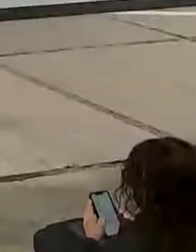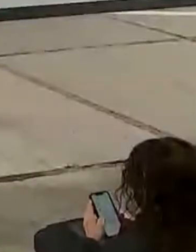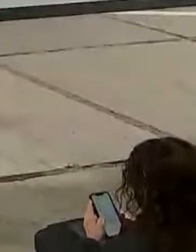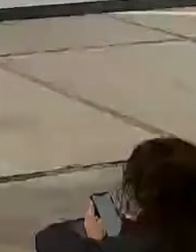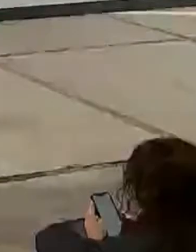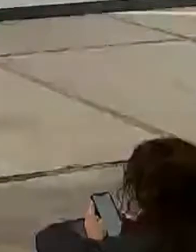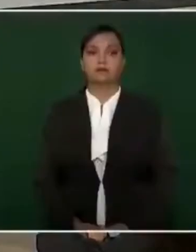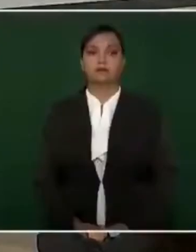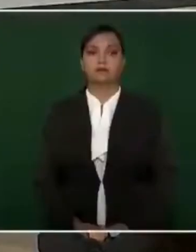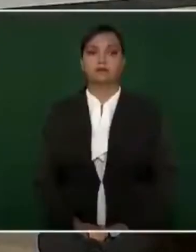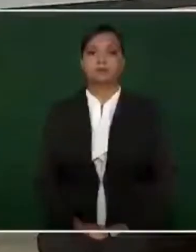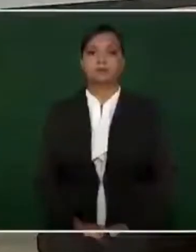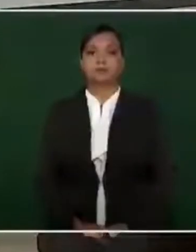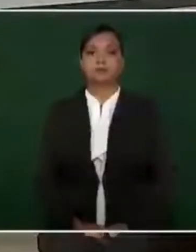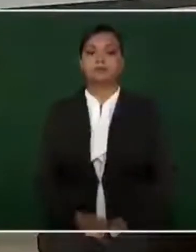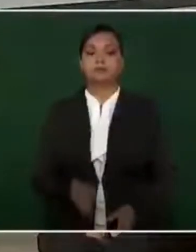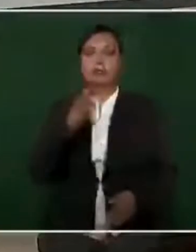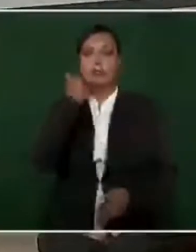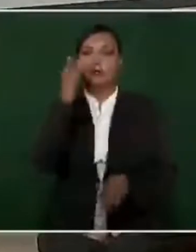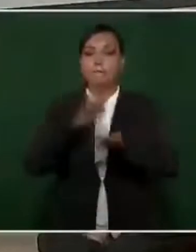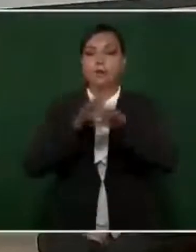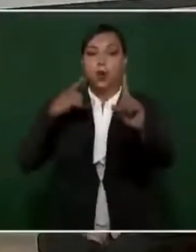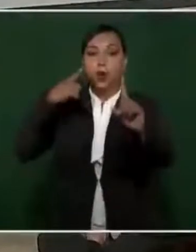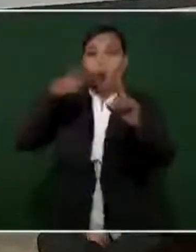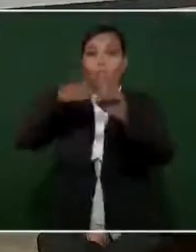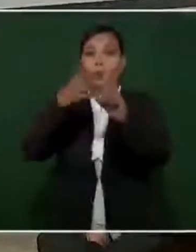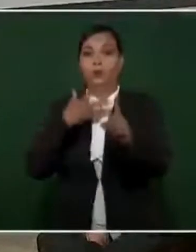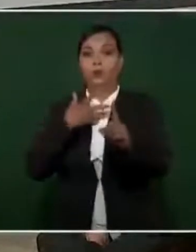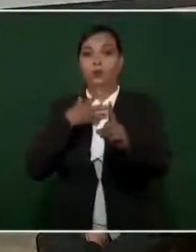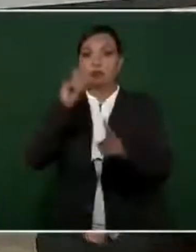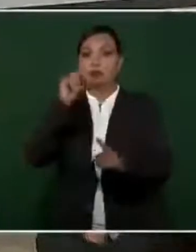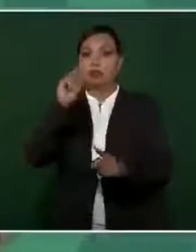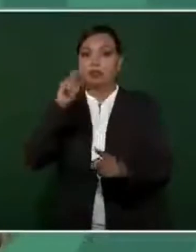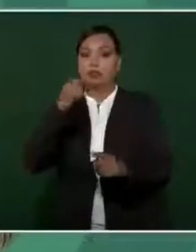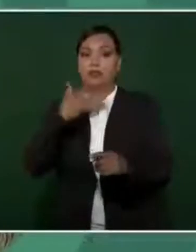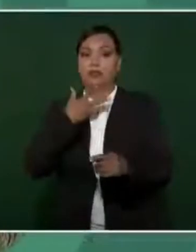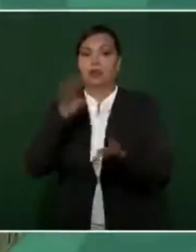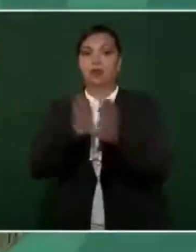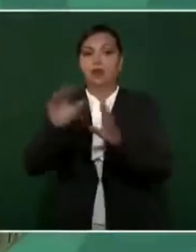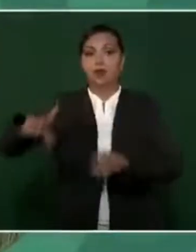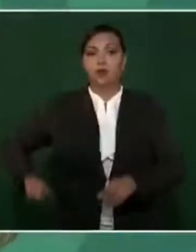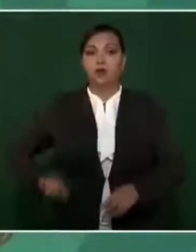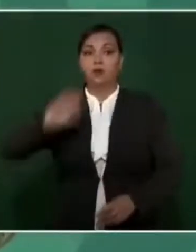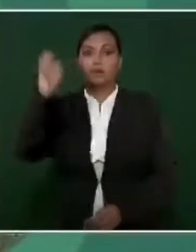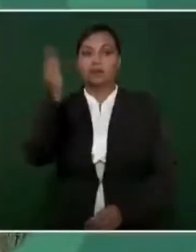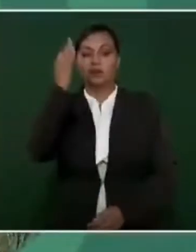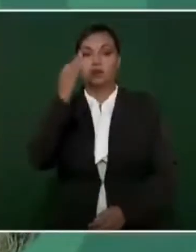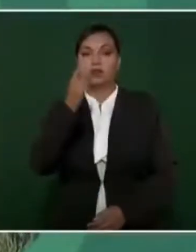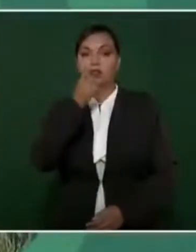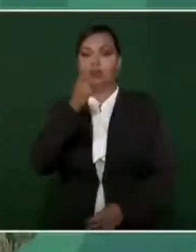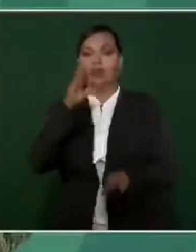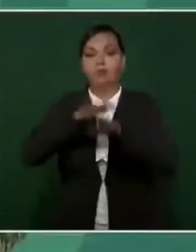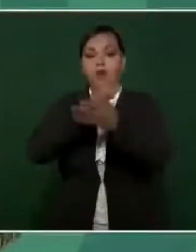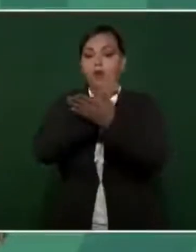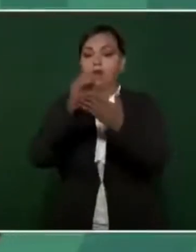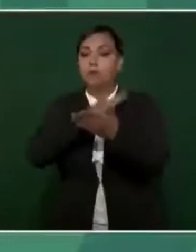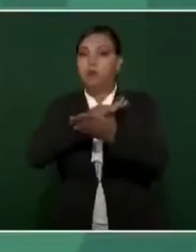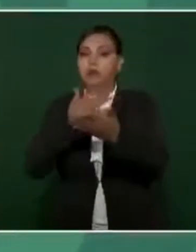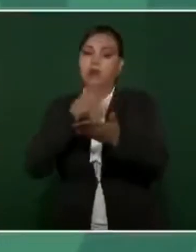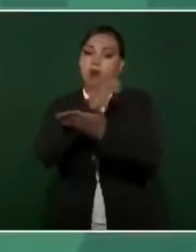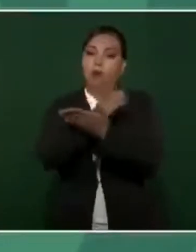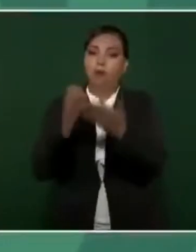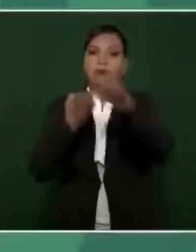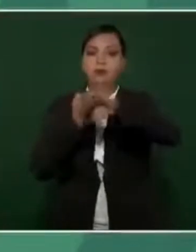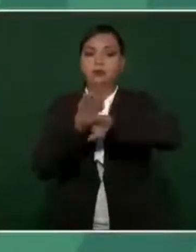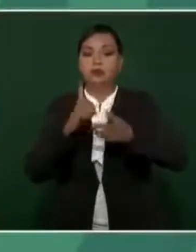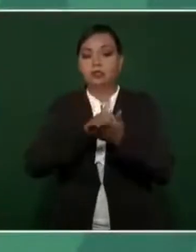han contribuido a alcanzar los objetivos de la estrategia que se implementó en el gobierno federal, pues orientados a preservar el orden, el Estado